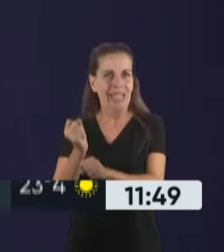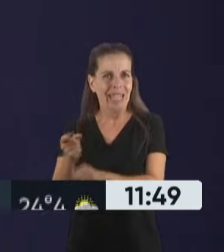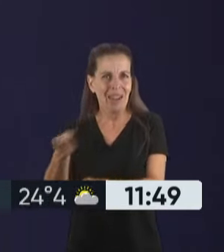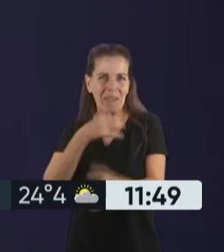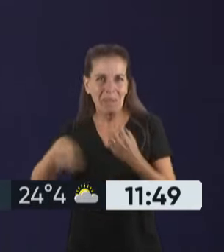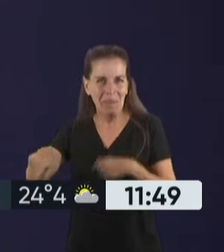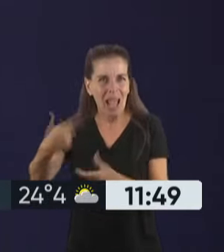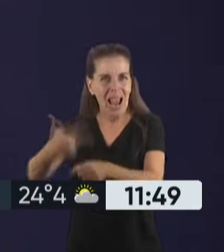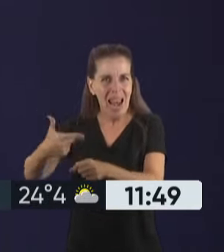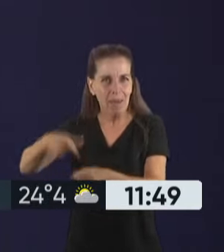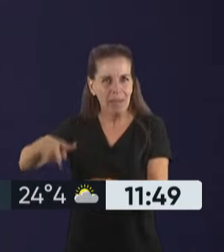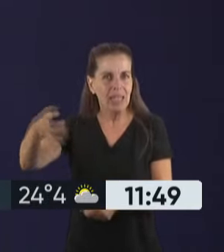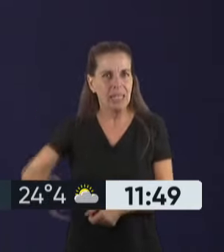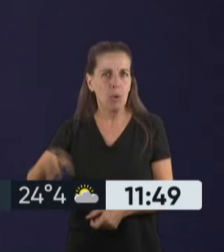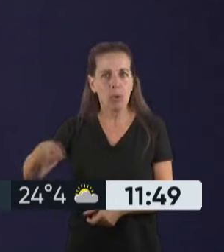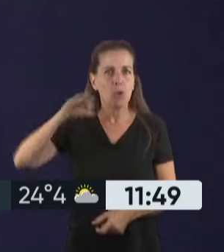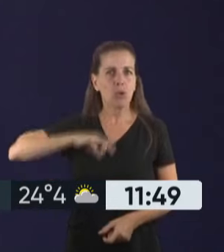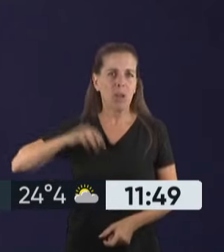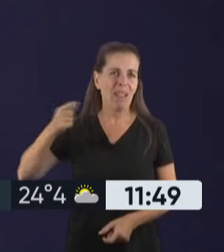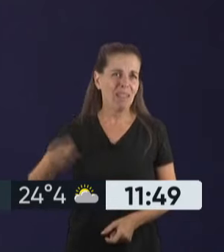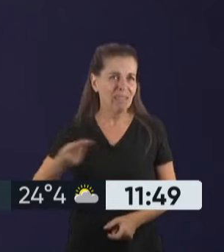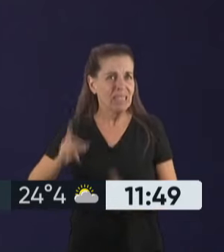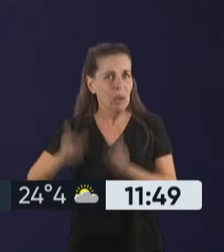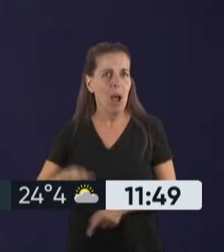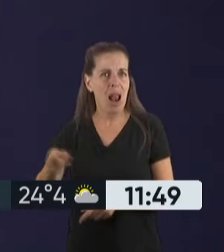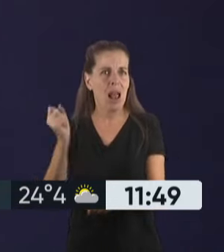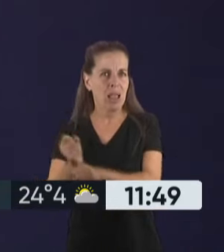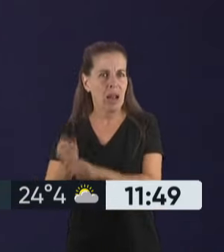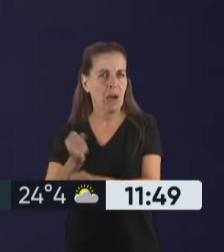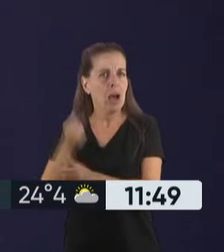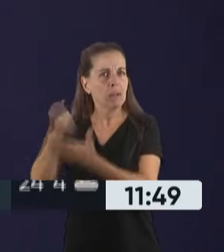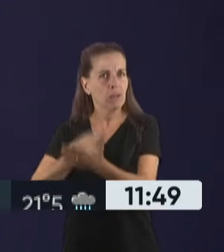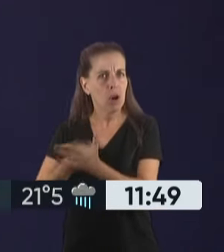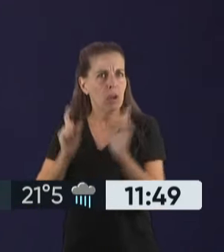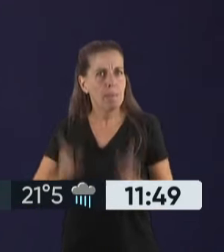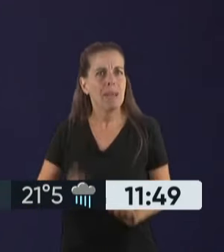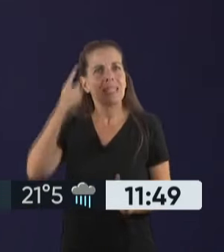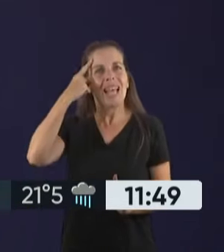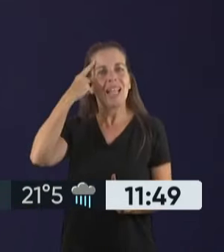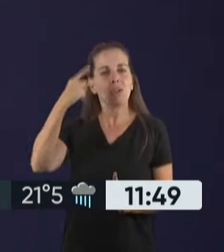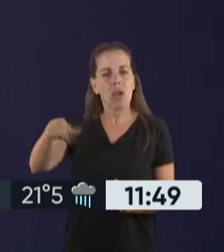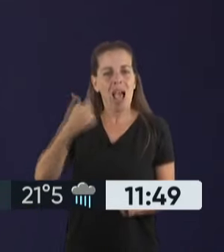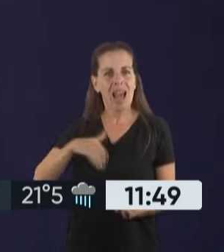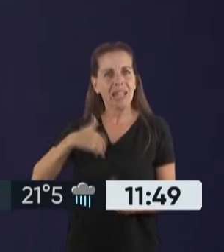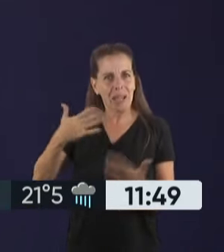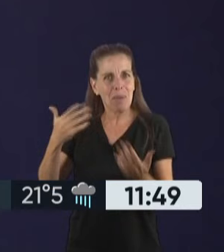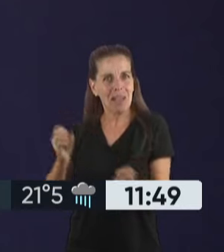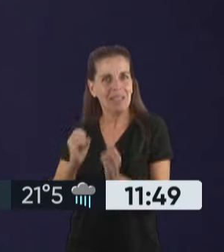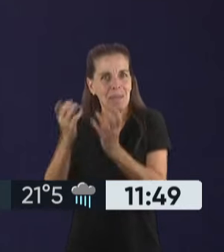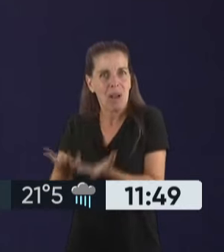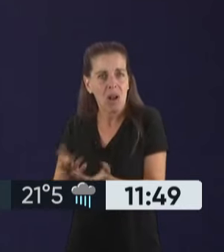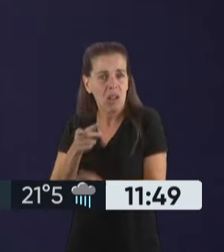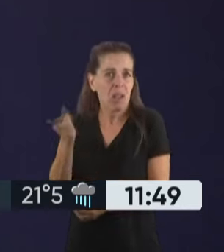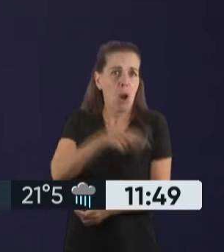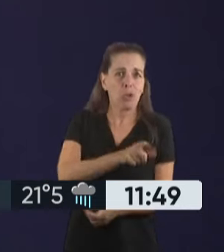eh seguramente por un sueldo que no le alcanzaba pero también seguramente con la esperanza de que este país va a salir adelante Así